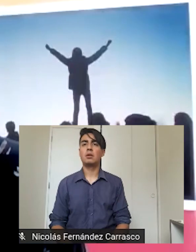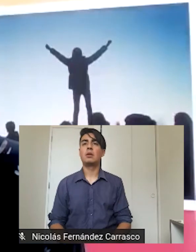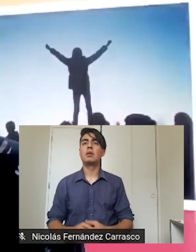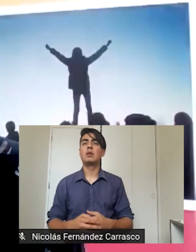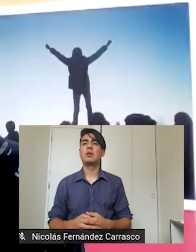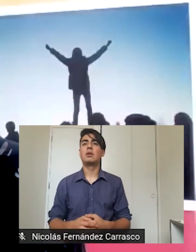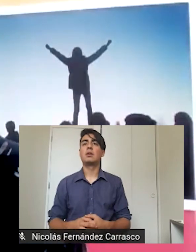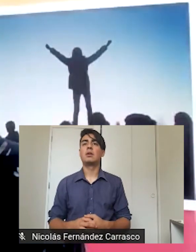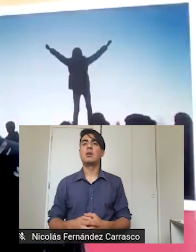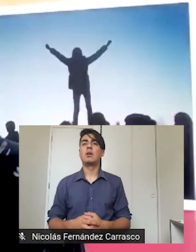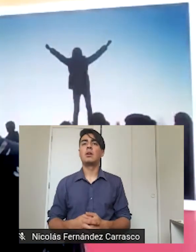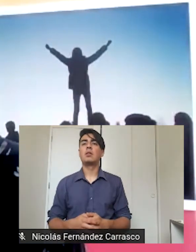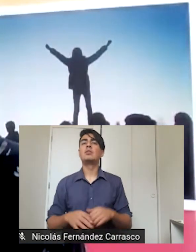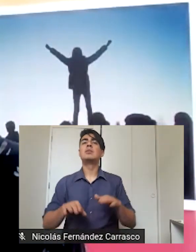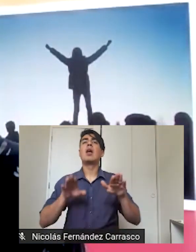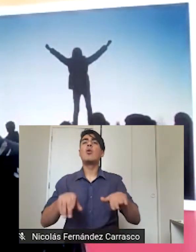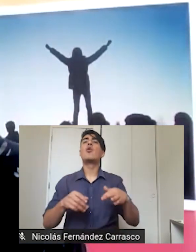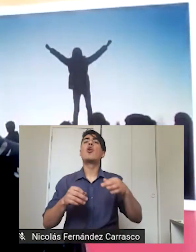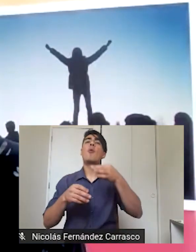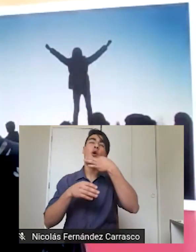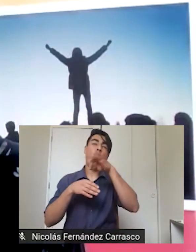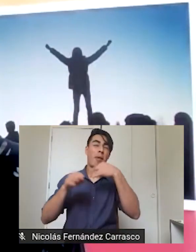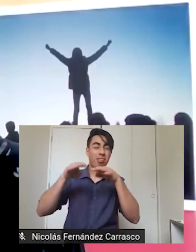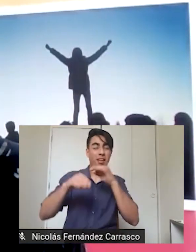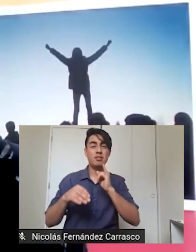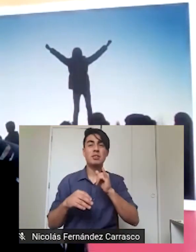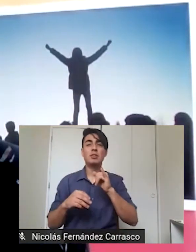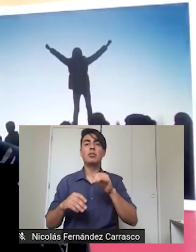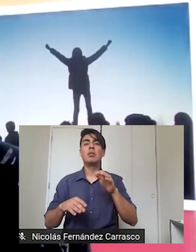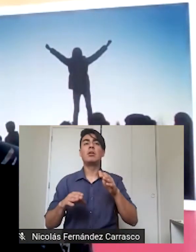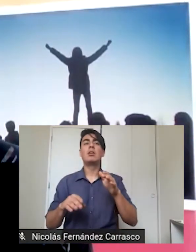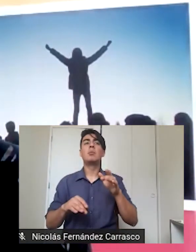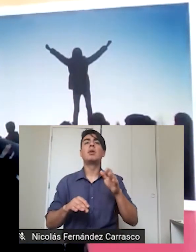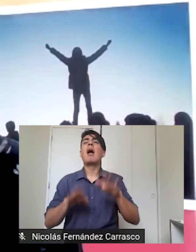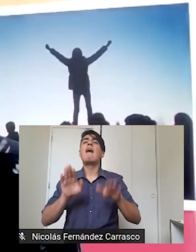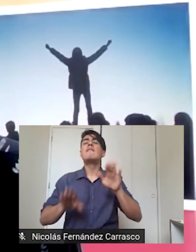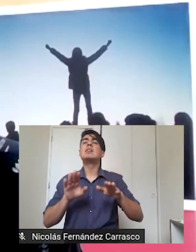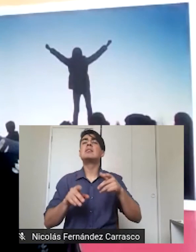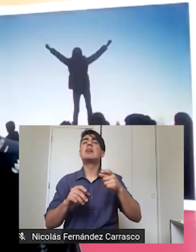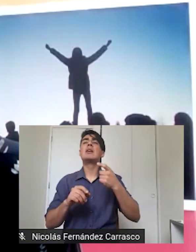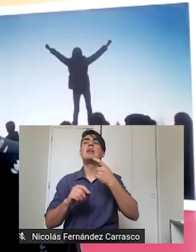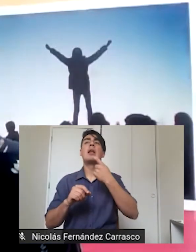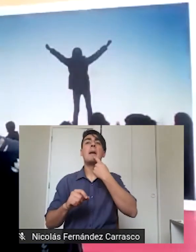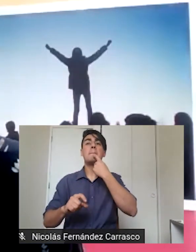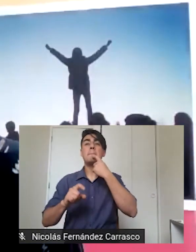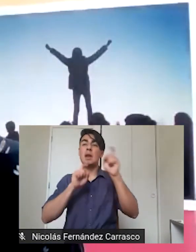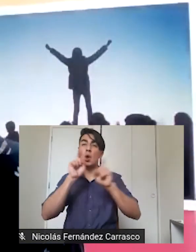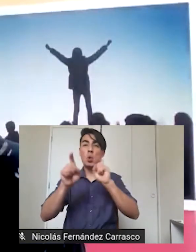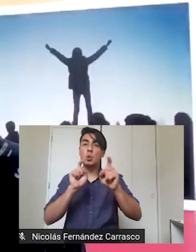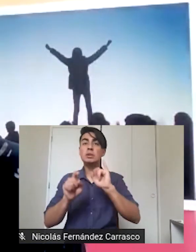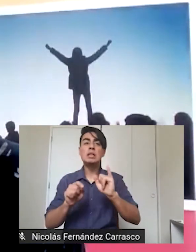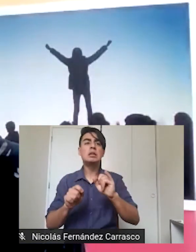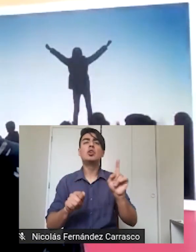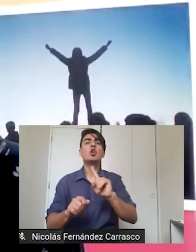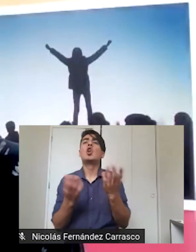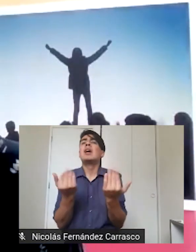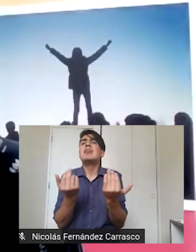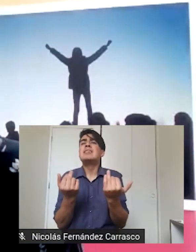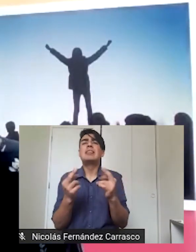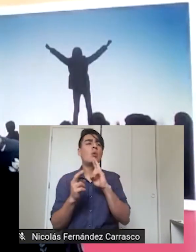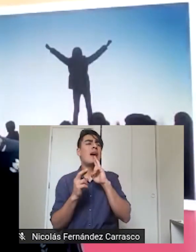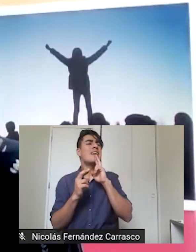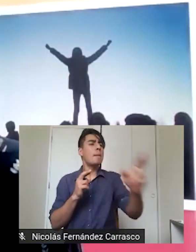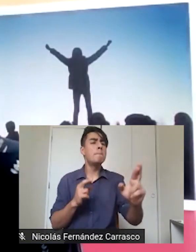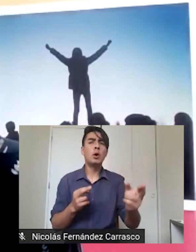necesariamente necesitan una respuesta, sino que preguntas que abren opiniones particulares de los